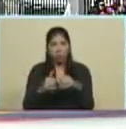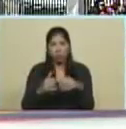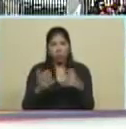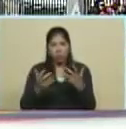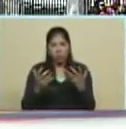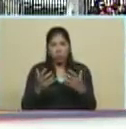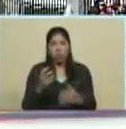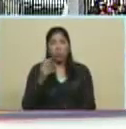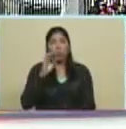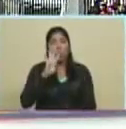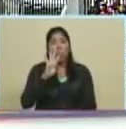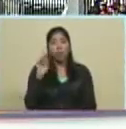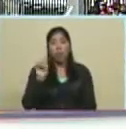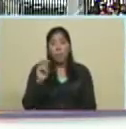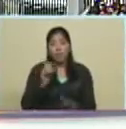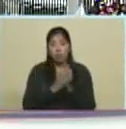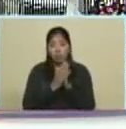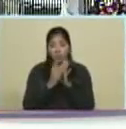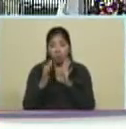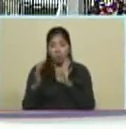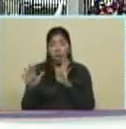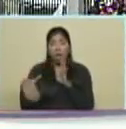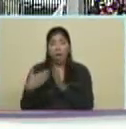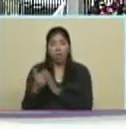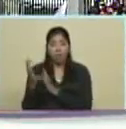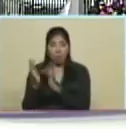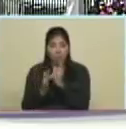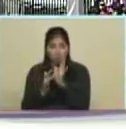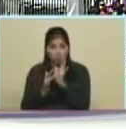en el primer cuatrimestre.